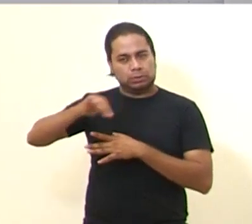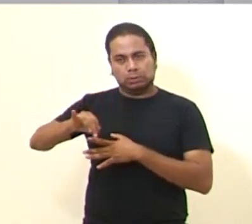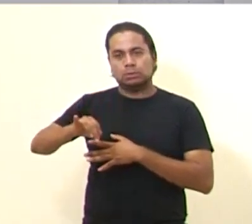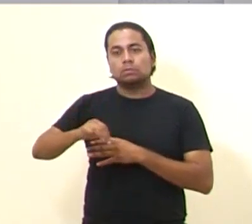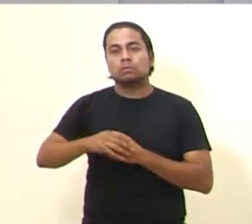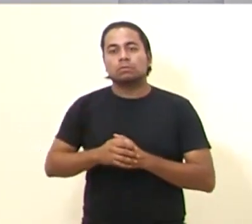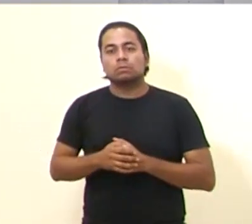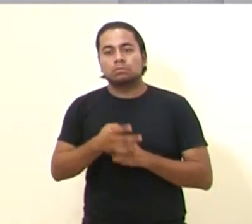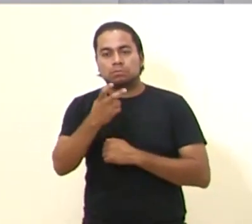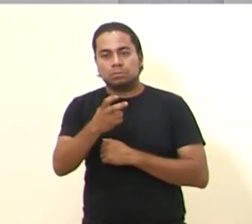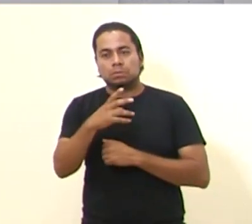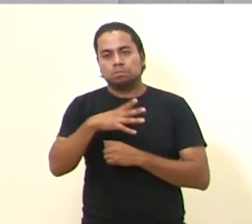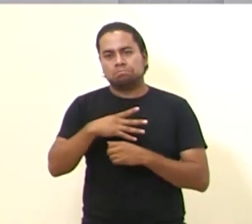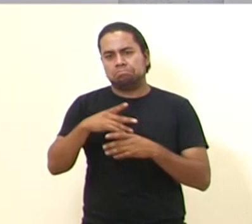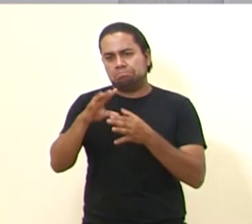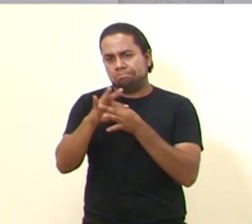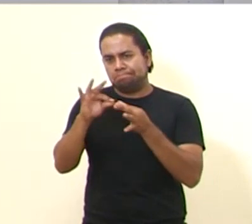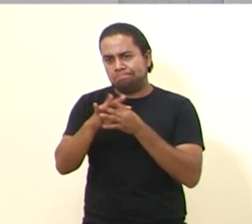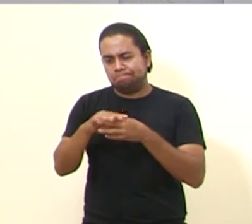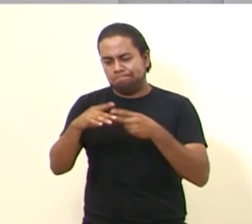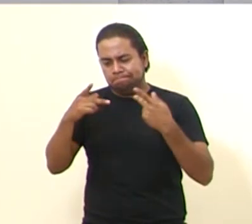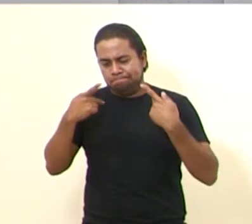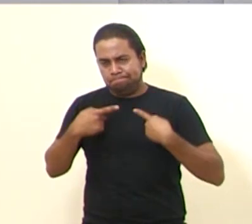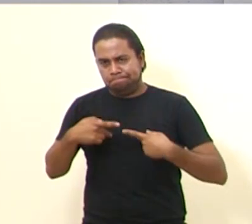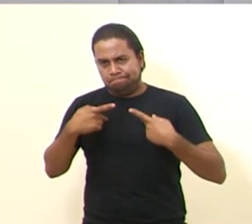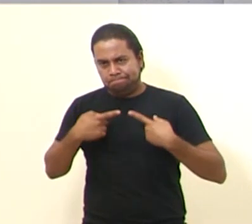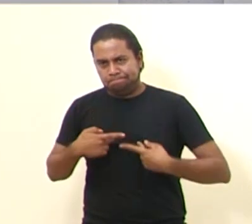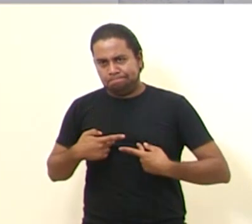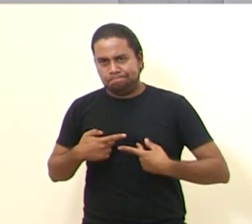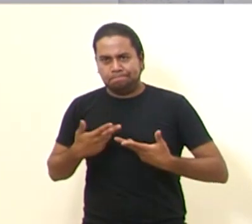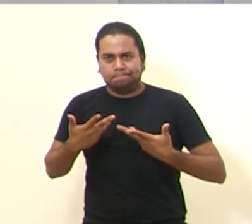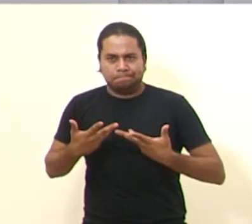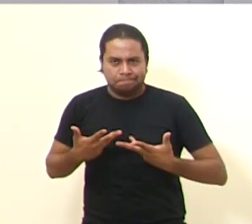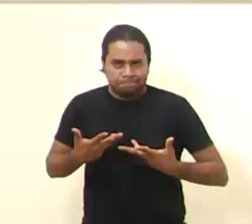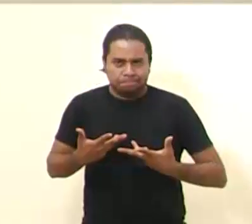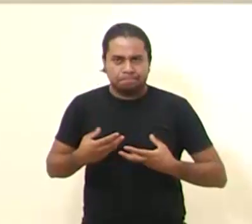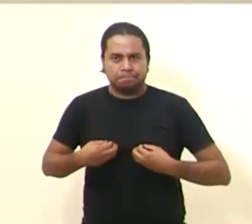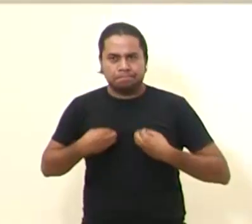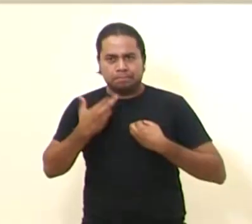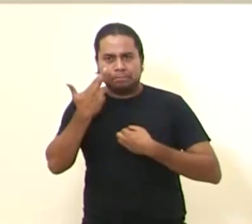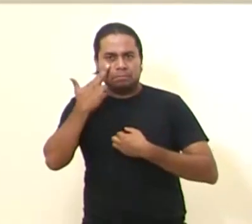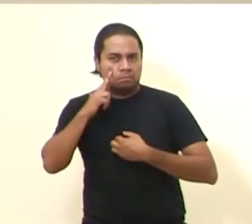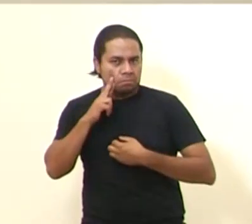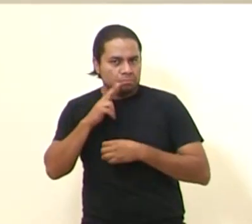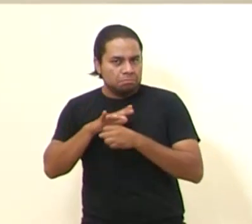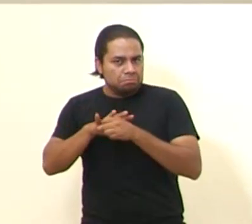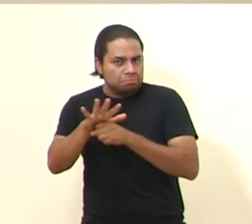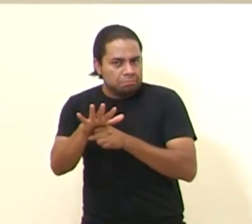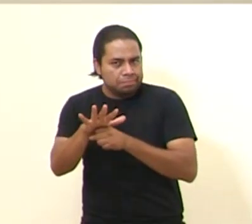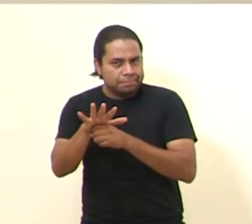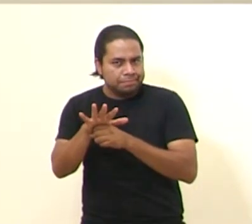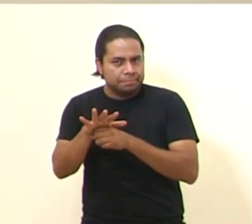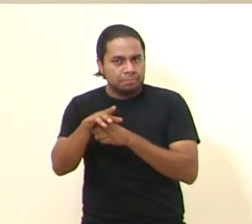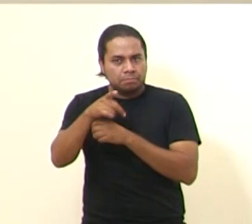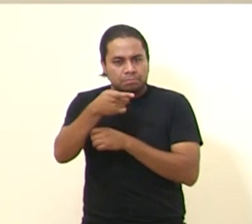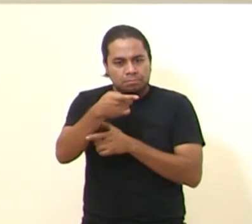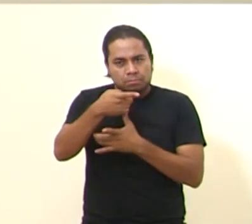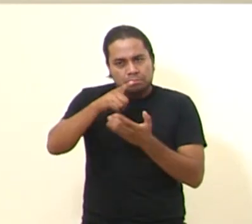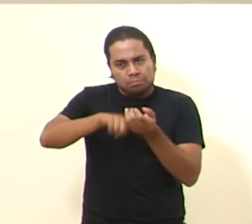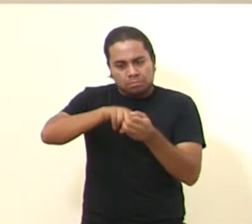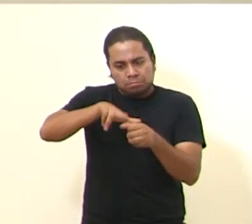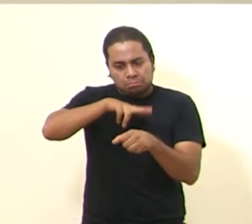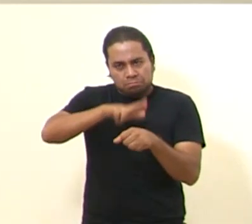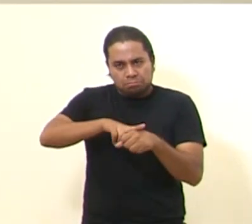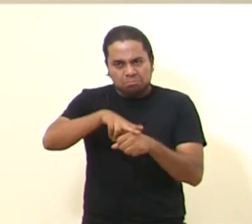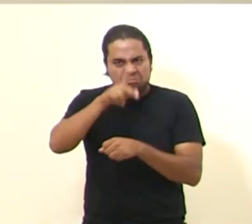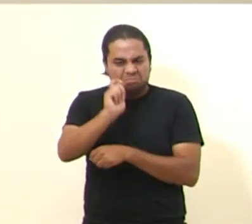Nos habla de su población, cómo son los habitantes, de qué raza provienen. Riqueza natural. ¿De qué creen que